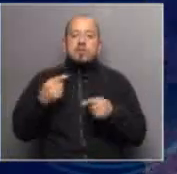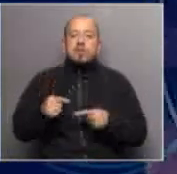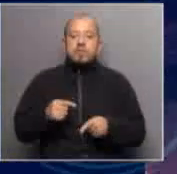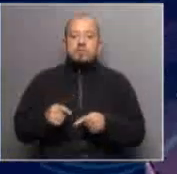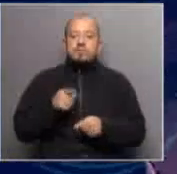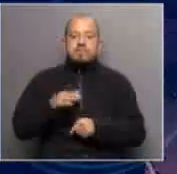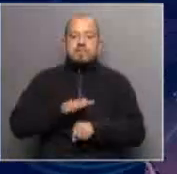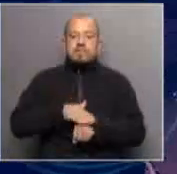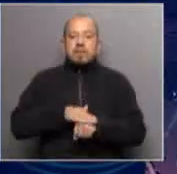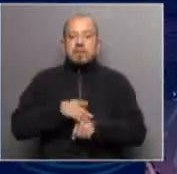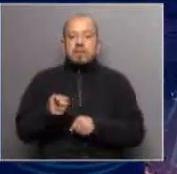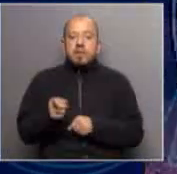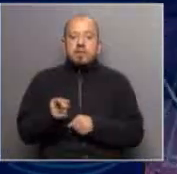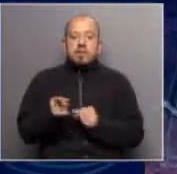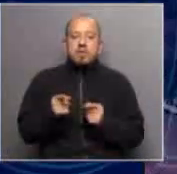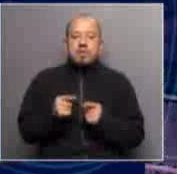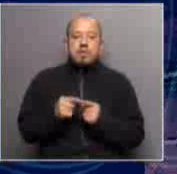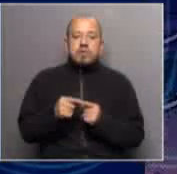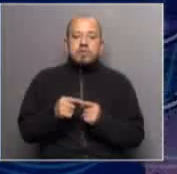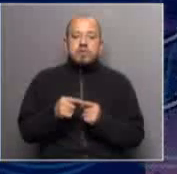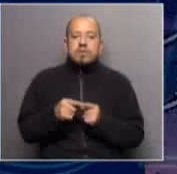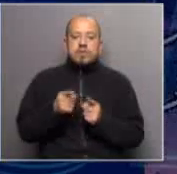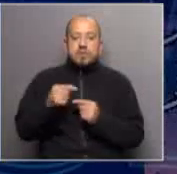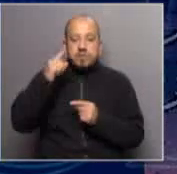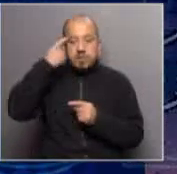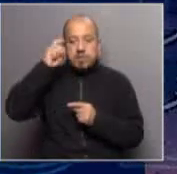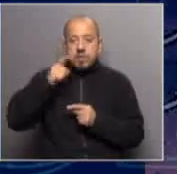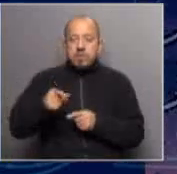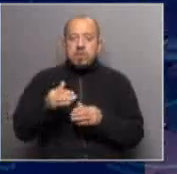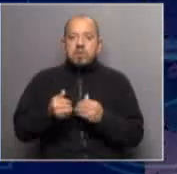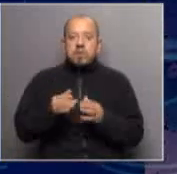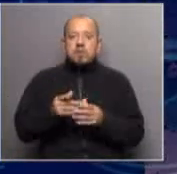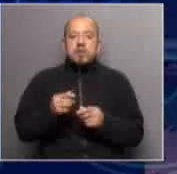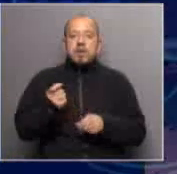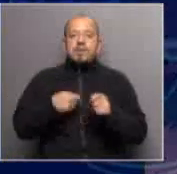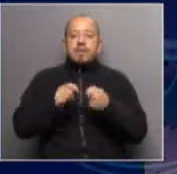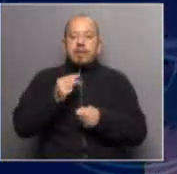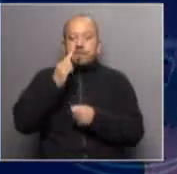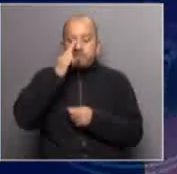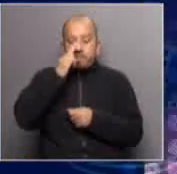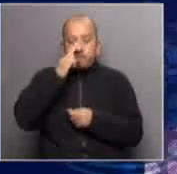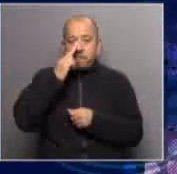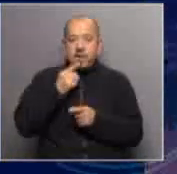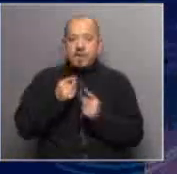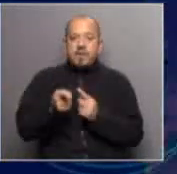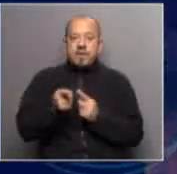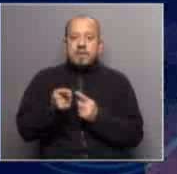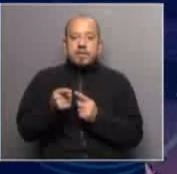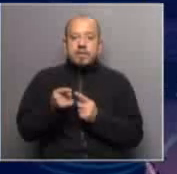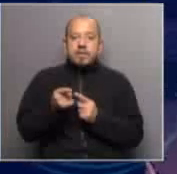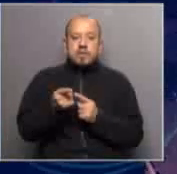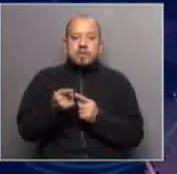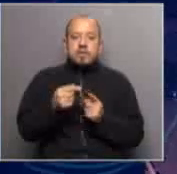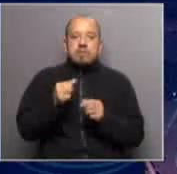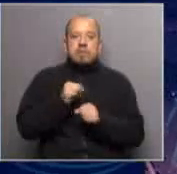en ese momento surgió, se le surgió la idea a él, y dice, bueno, vamos a empezar a vender pan, vamos a empezar a hacer algo para poder